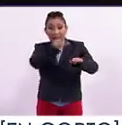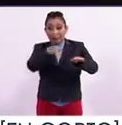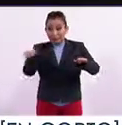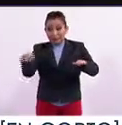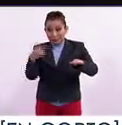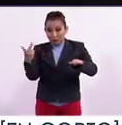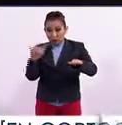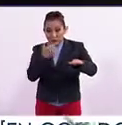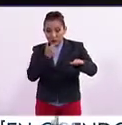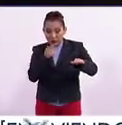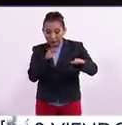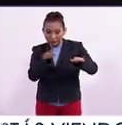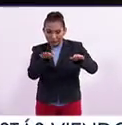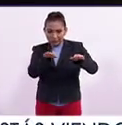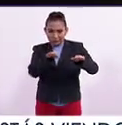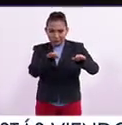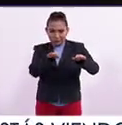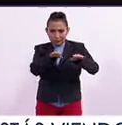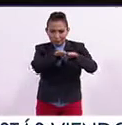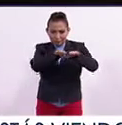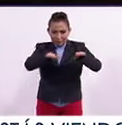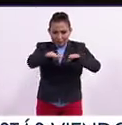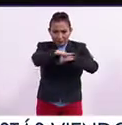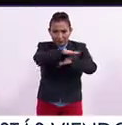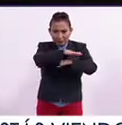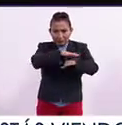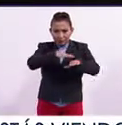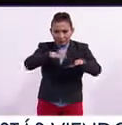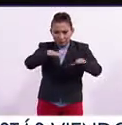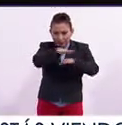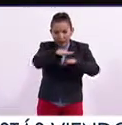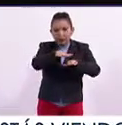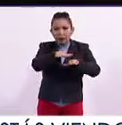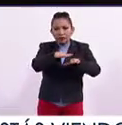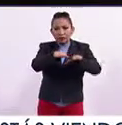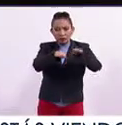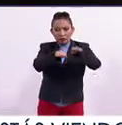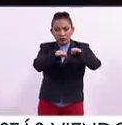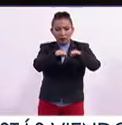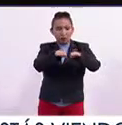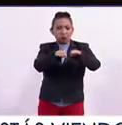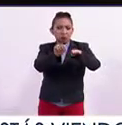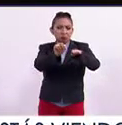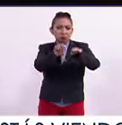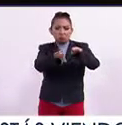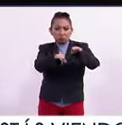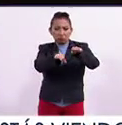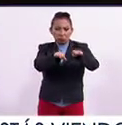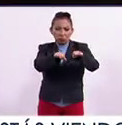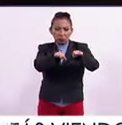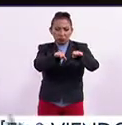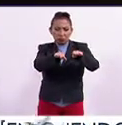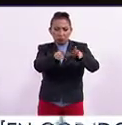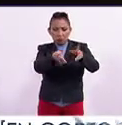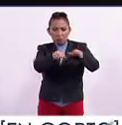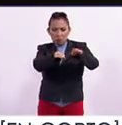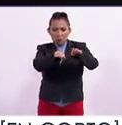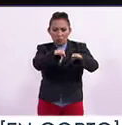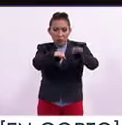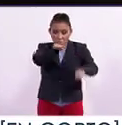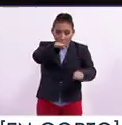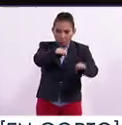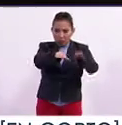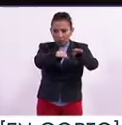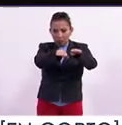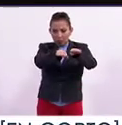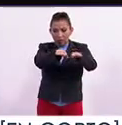enderezaron relativamente, digamos, se redujo, grosso modo, en una tercera parte. O sea, antes tenía